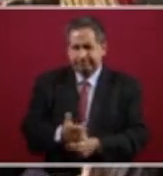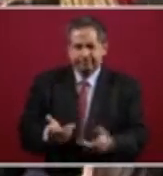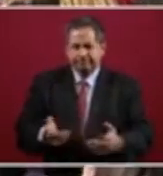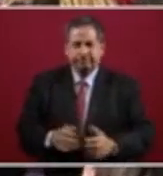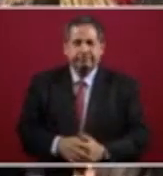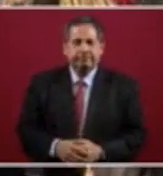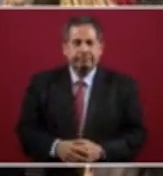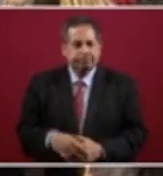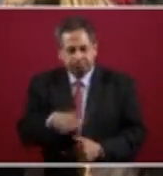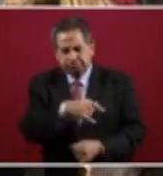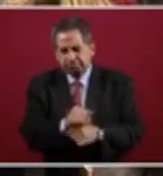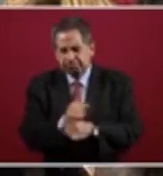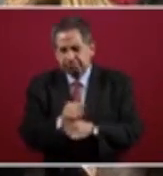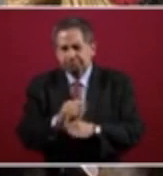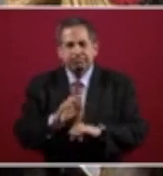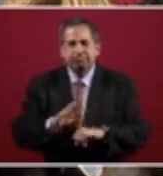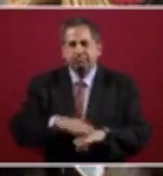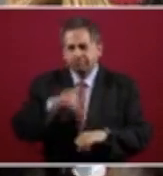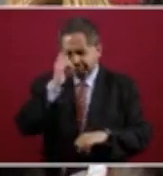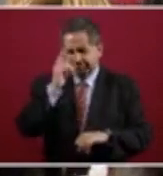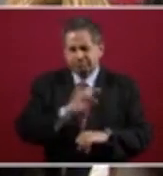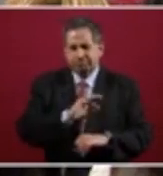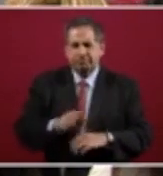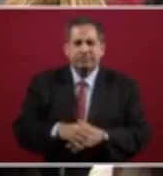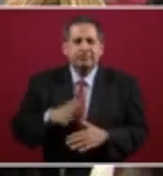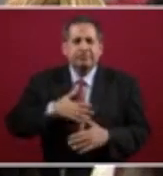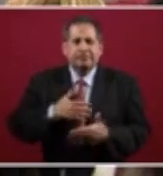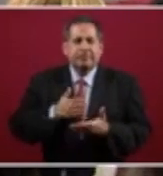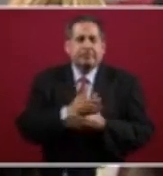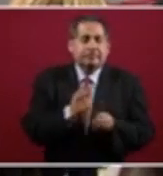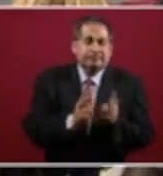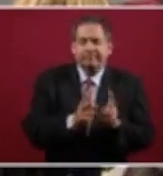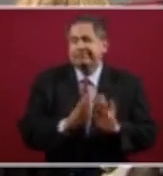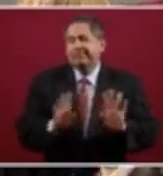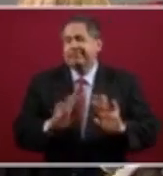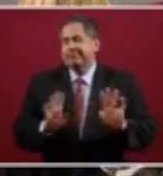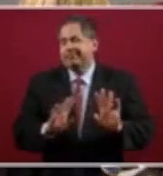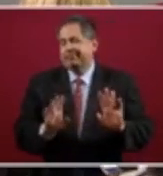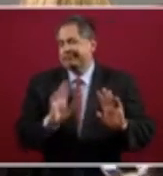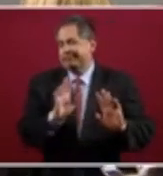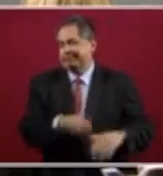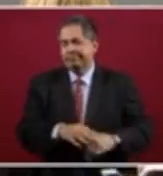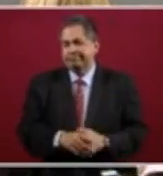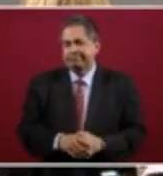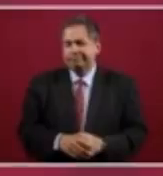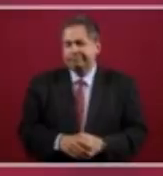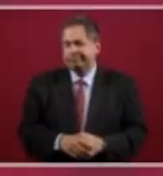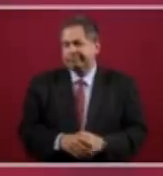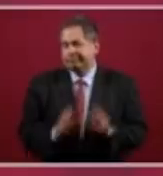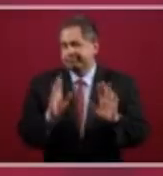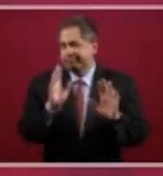la indagatoria, y yo no me quiero meter en eso. Nada más